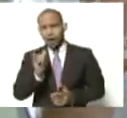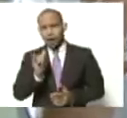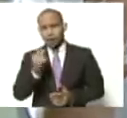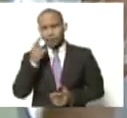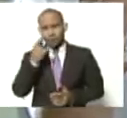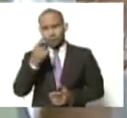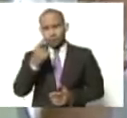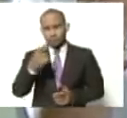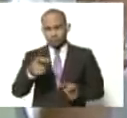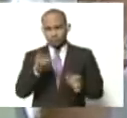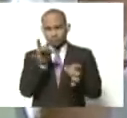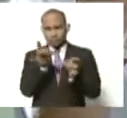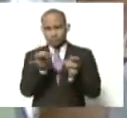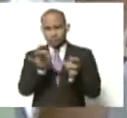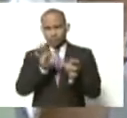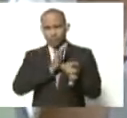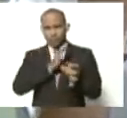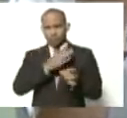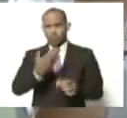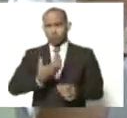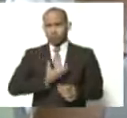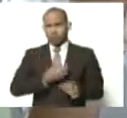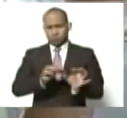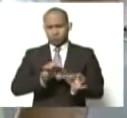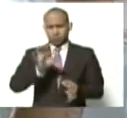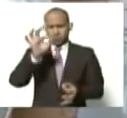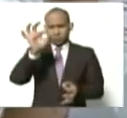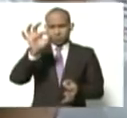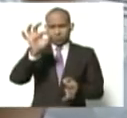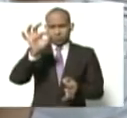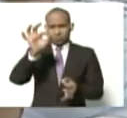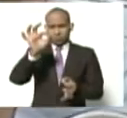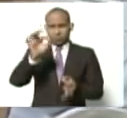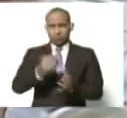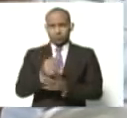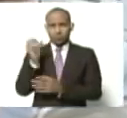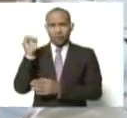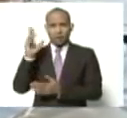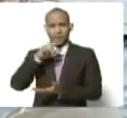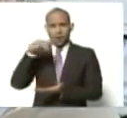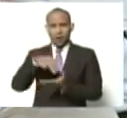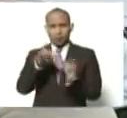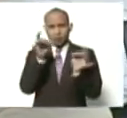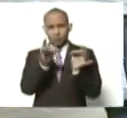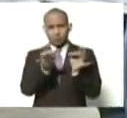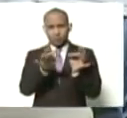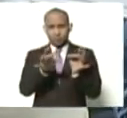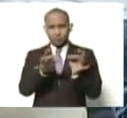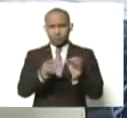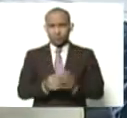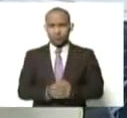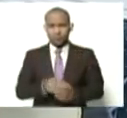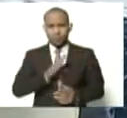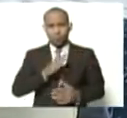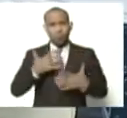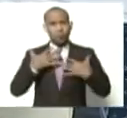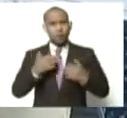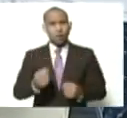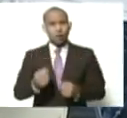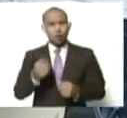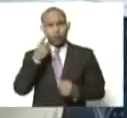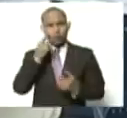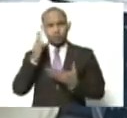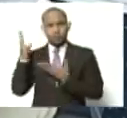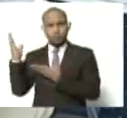aquí está su credencial que tenía en ese momento cuando fue capturado, la credencial de la Asamblea Nacional, de oficial de seguridad de la Asamblea Nacional, que le